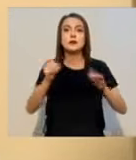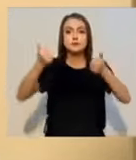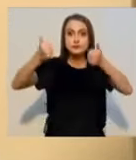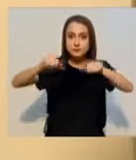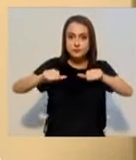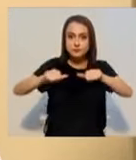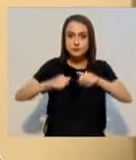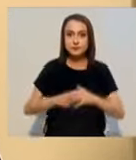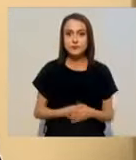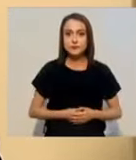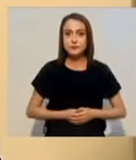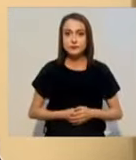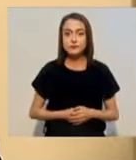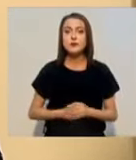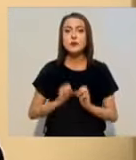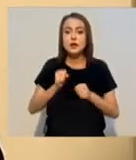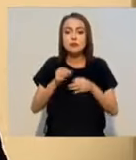acordó